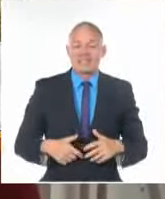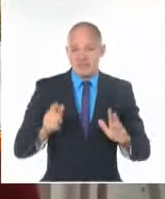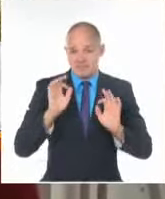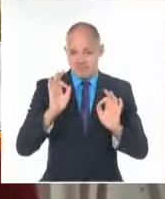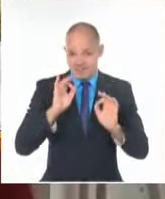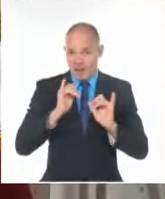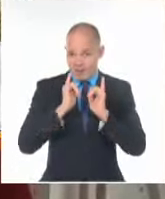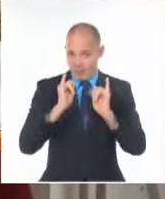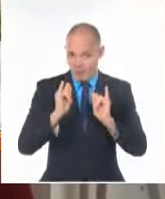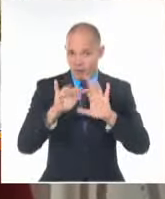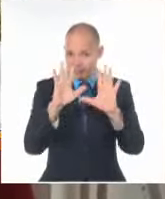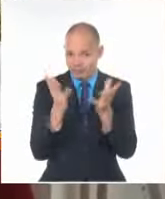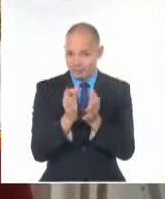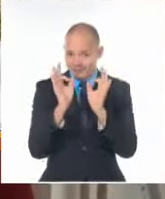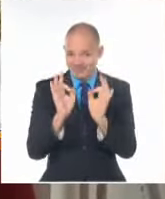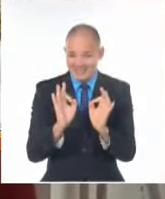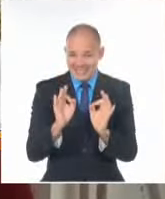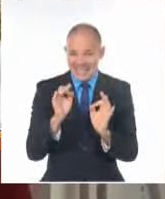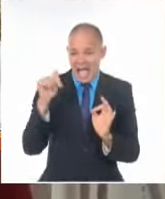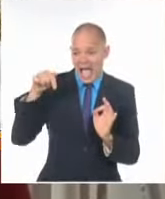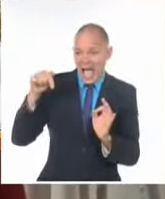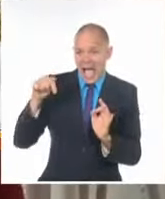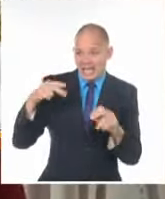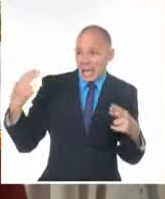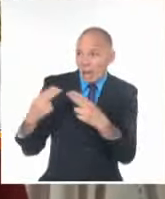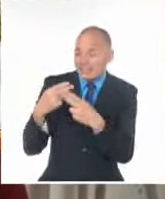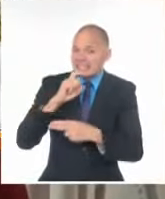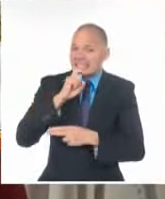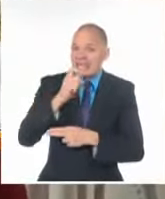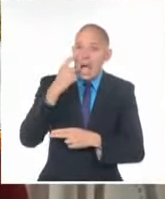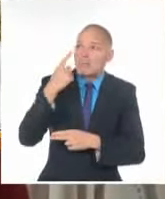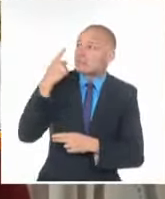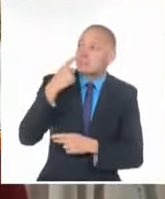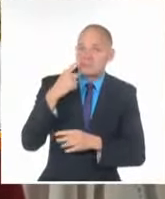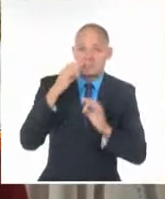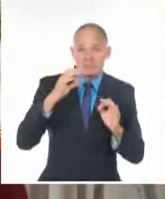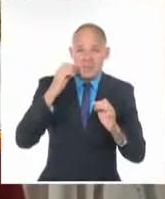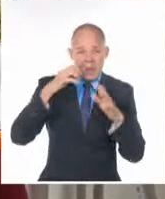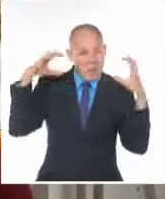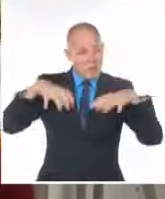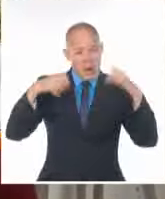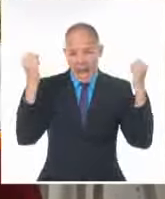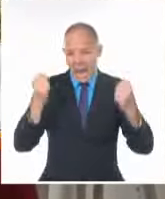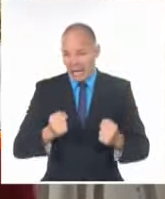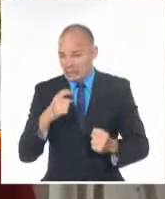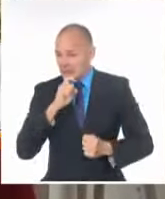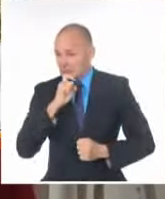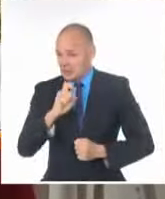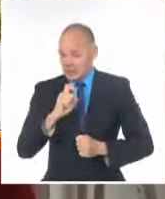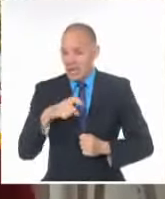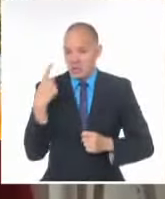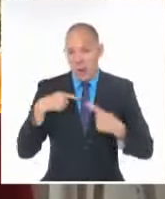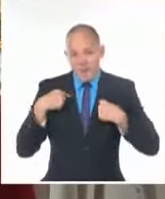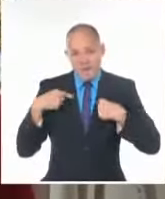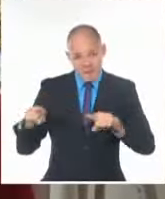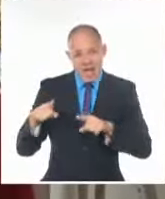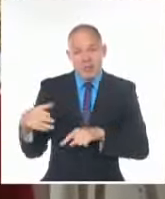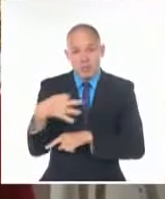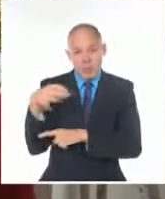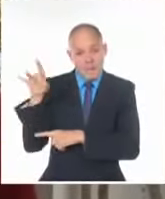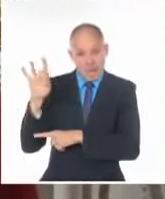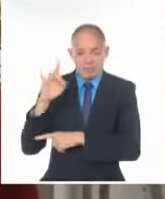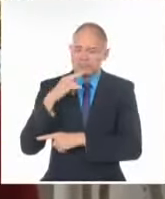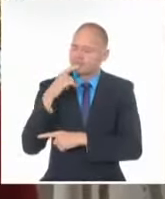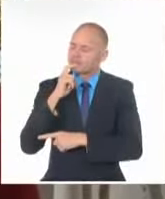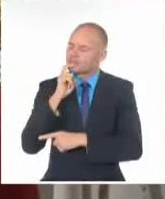la información. No hemos podido salir hacia La Palma. La lluvia ha sido muy intensa y realmente las condiciones del